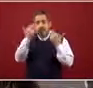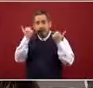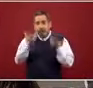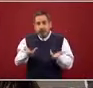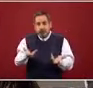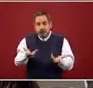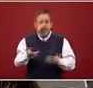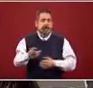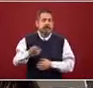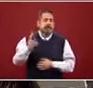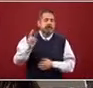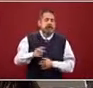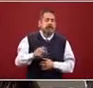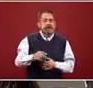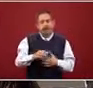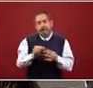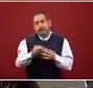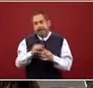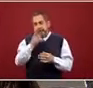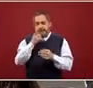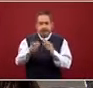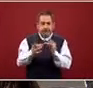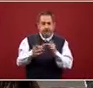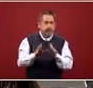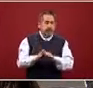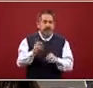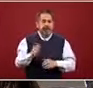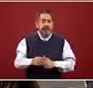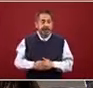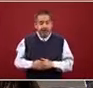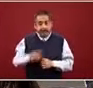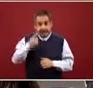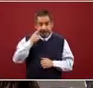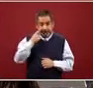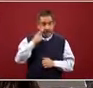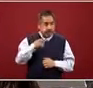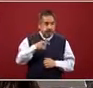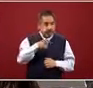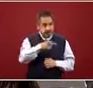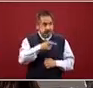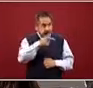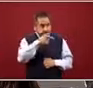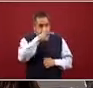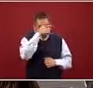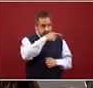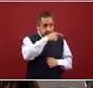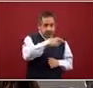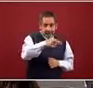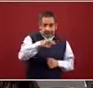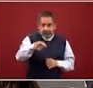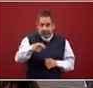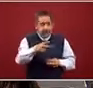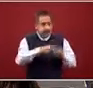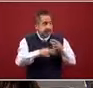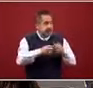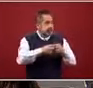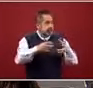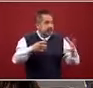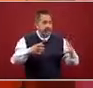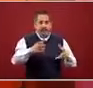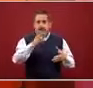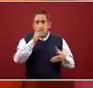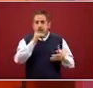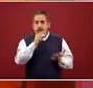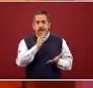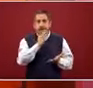En realidad, como se manifiesta esto, es que cuando crecientemente se encuentra uno con la imposibilidad